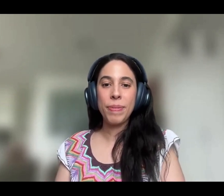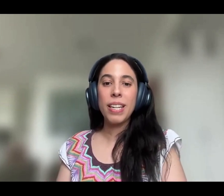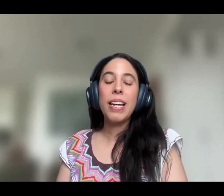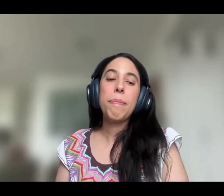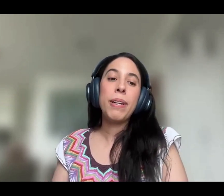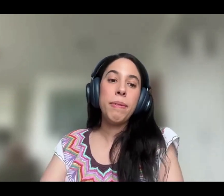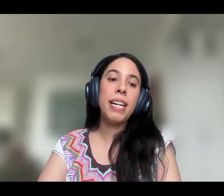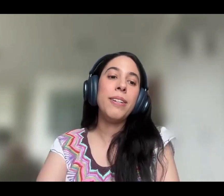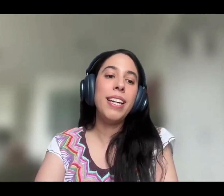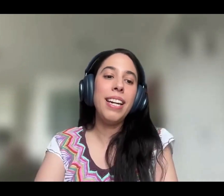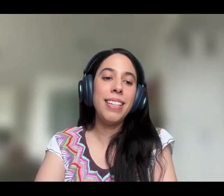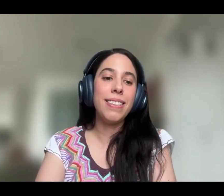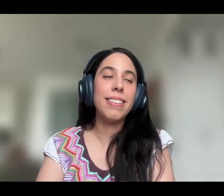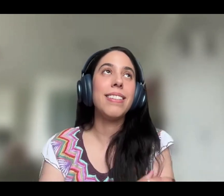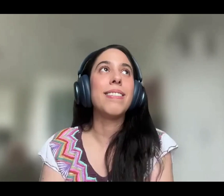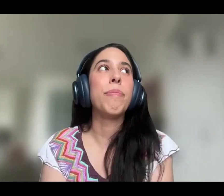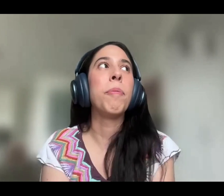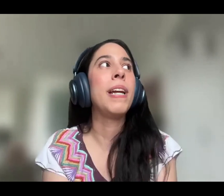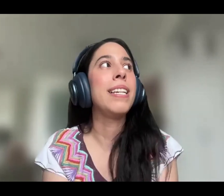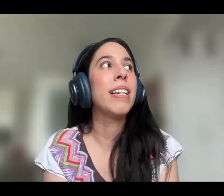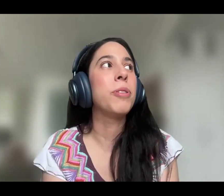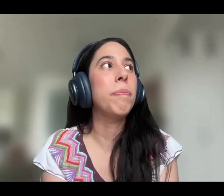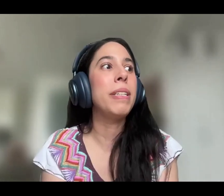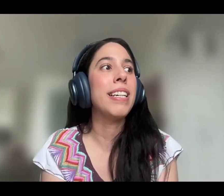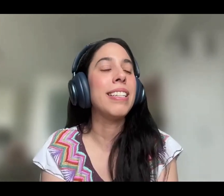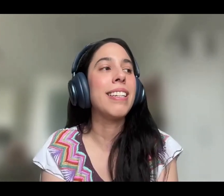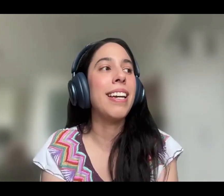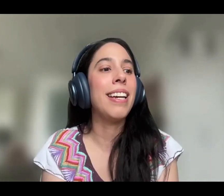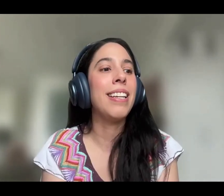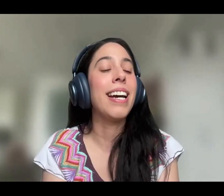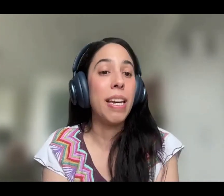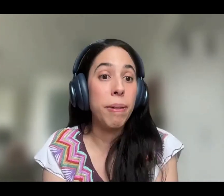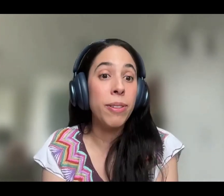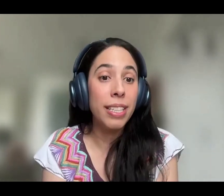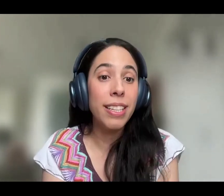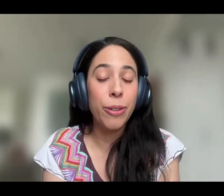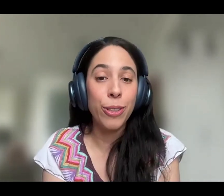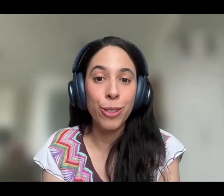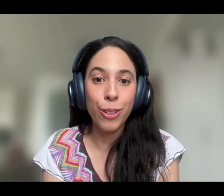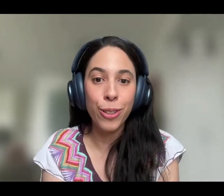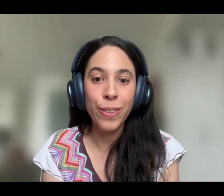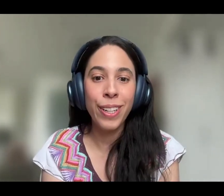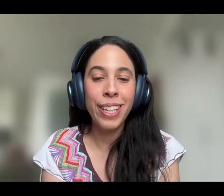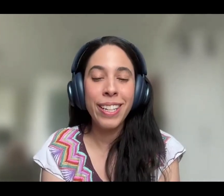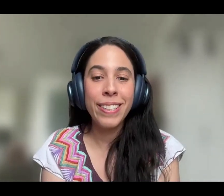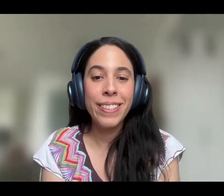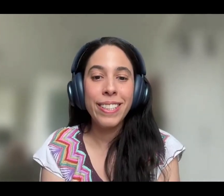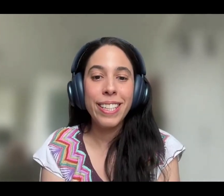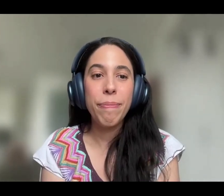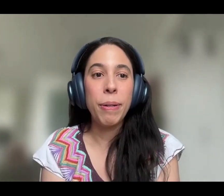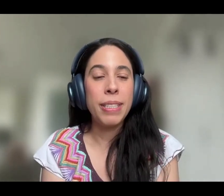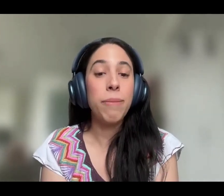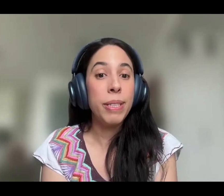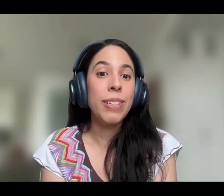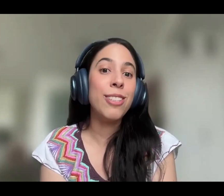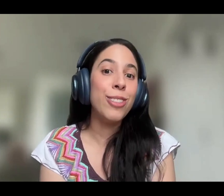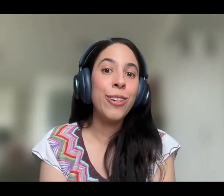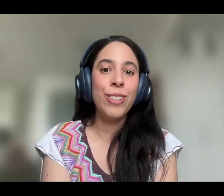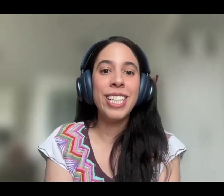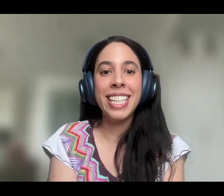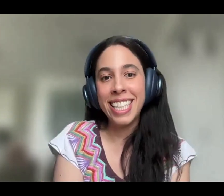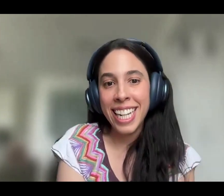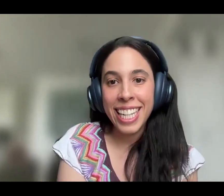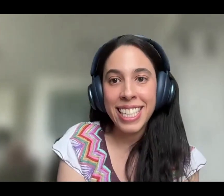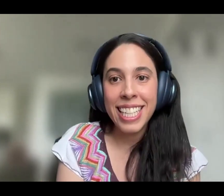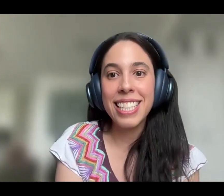espacio. Pero también algo que me moviliza mucho a pensar es que aquí hay personas que conozco, pero esas personas